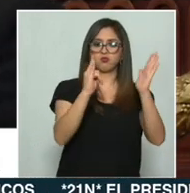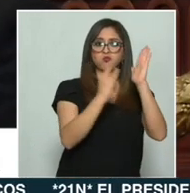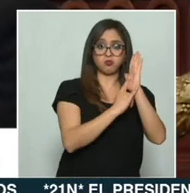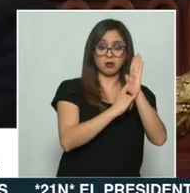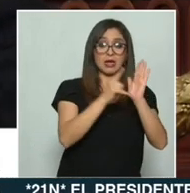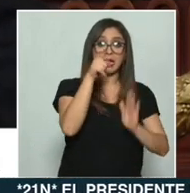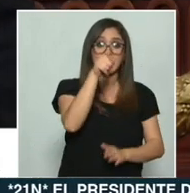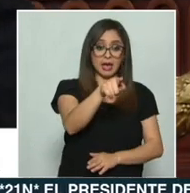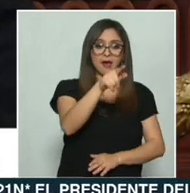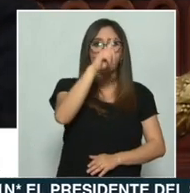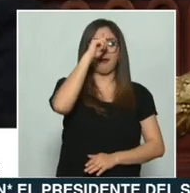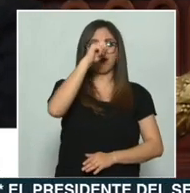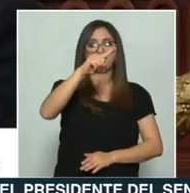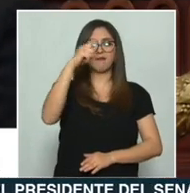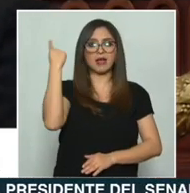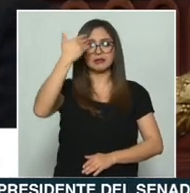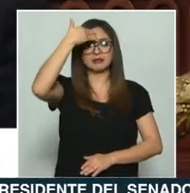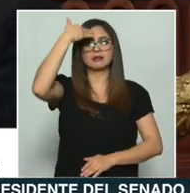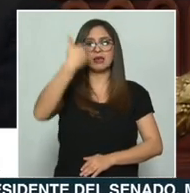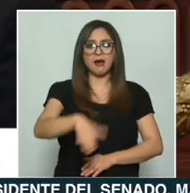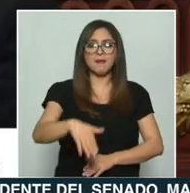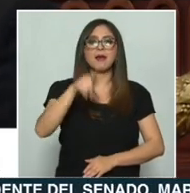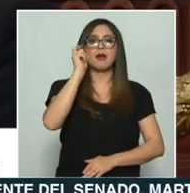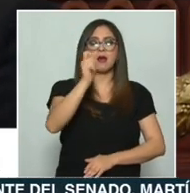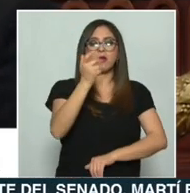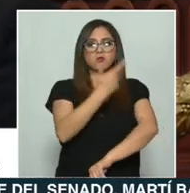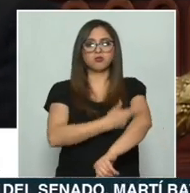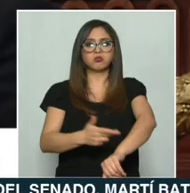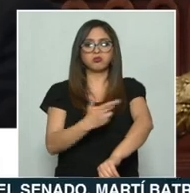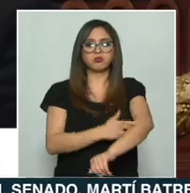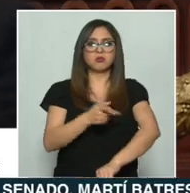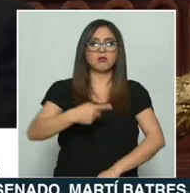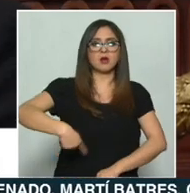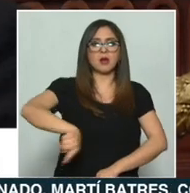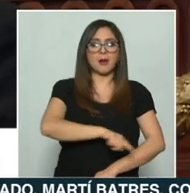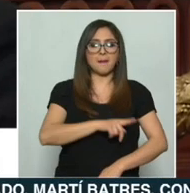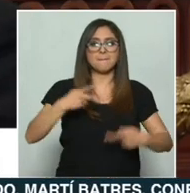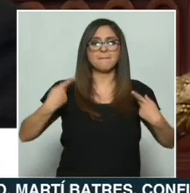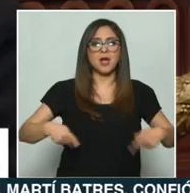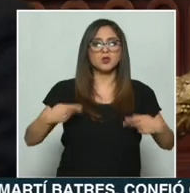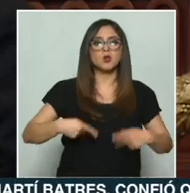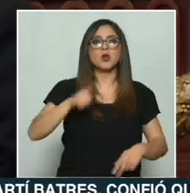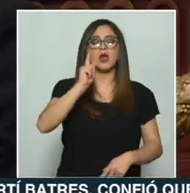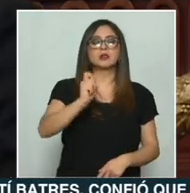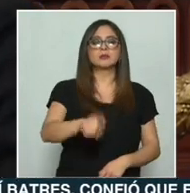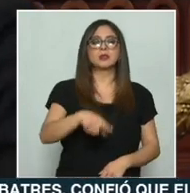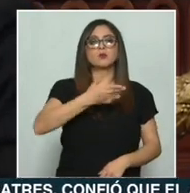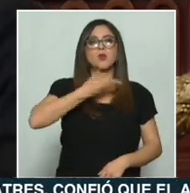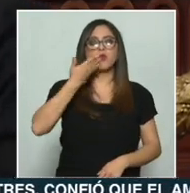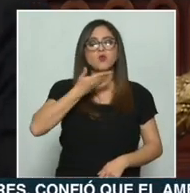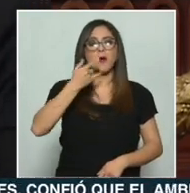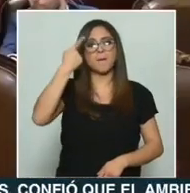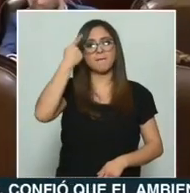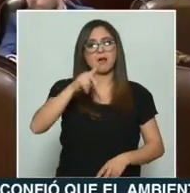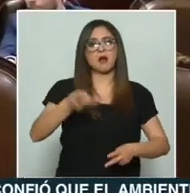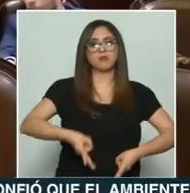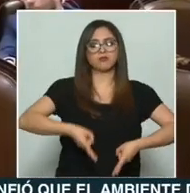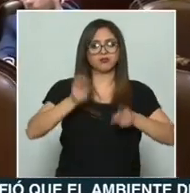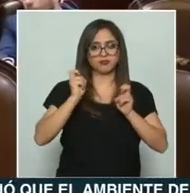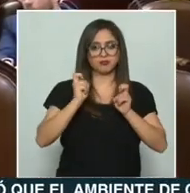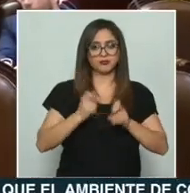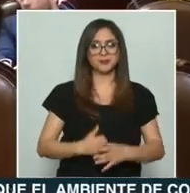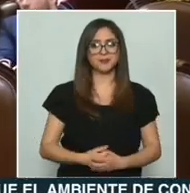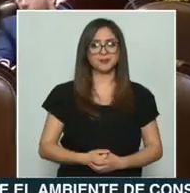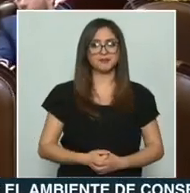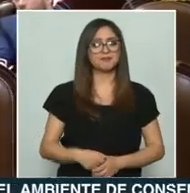puedan identificar, rastrear y supervisar a quienes utilizan las motocicletas para cometer un ilícito.